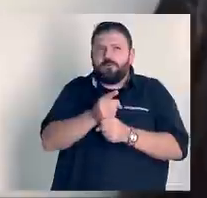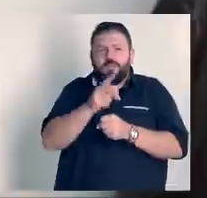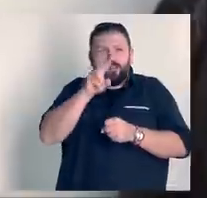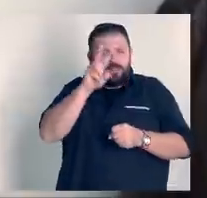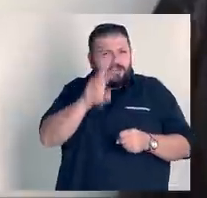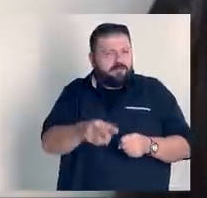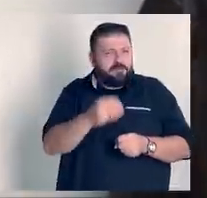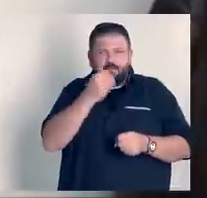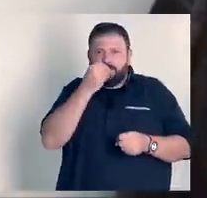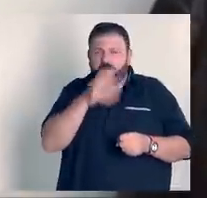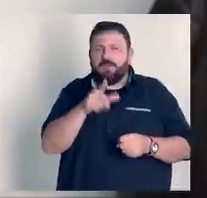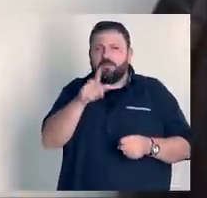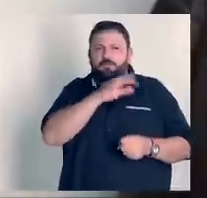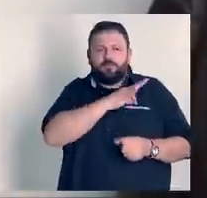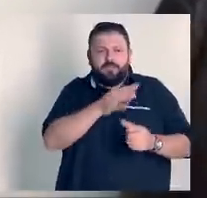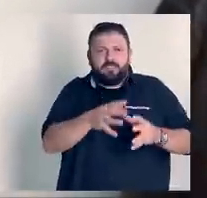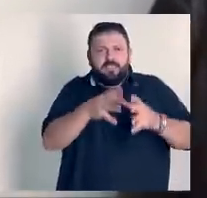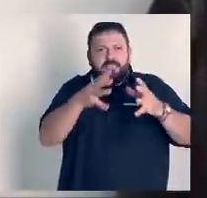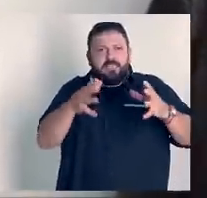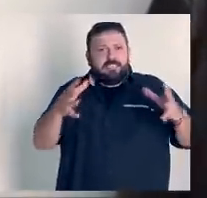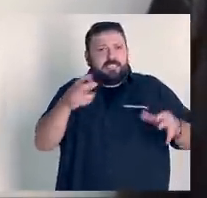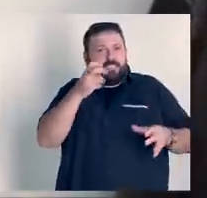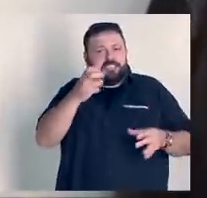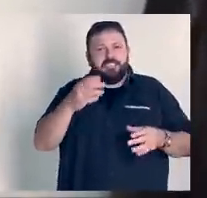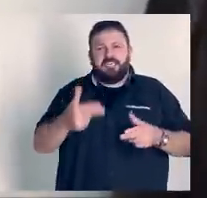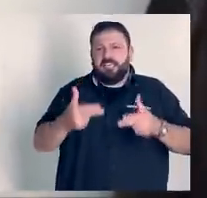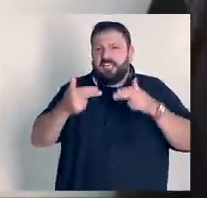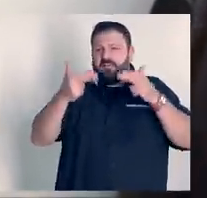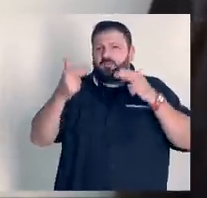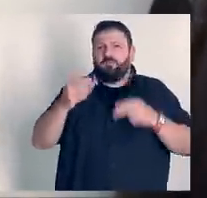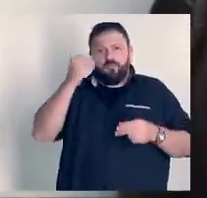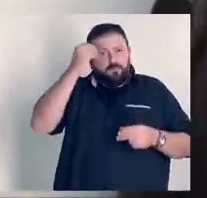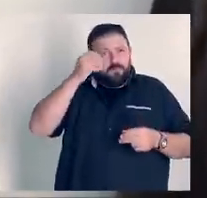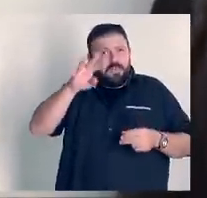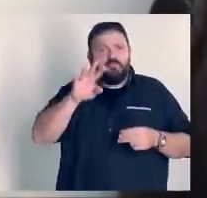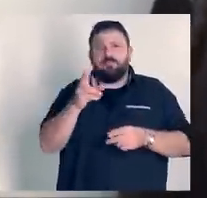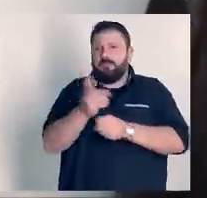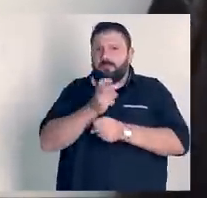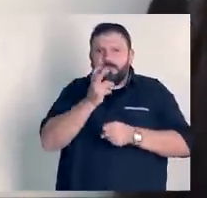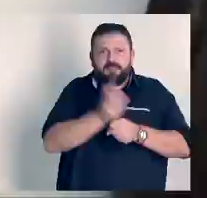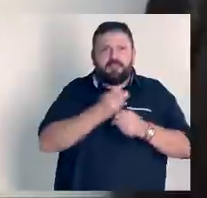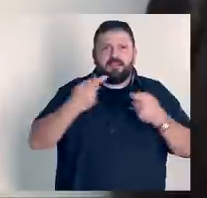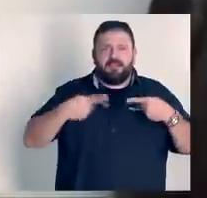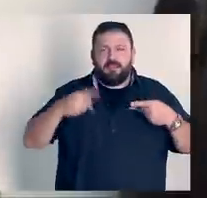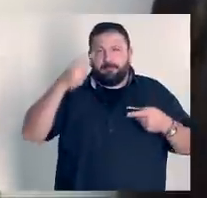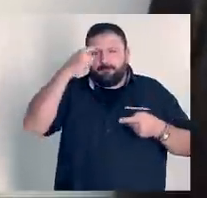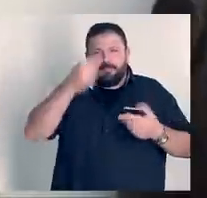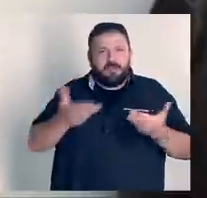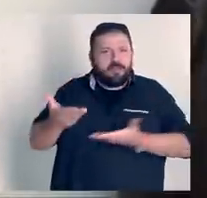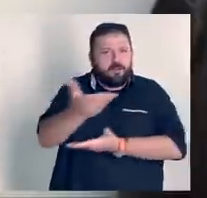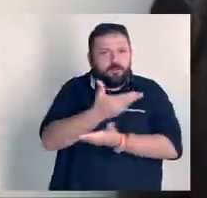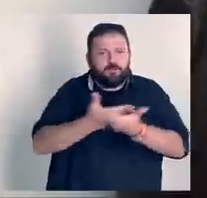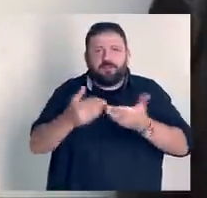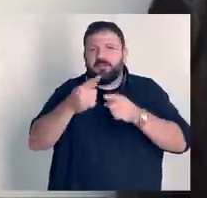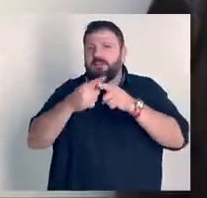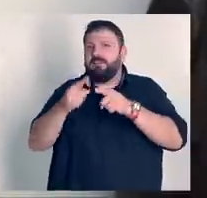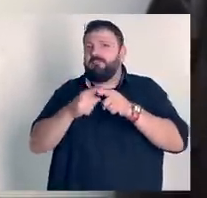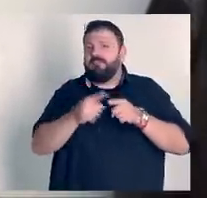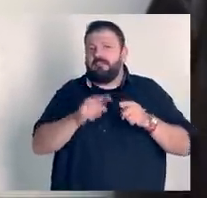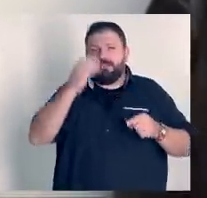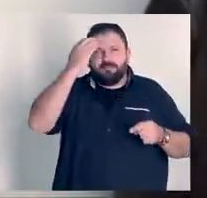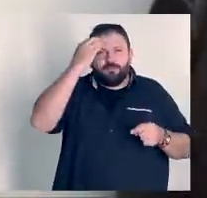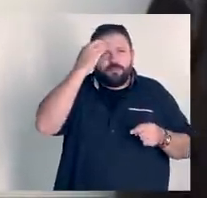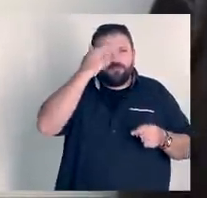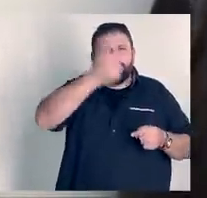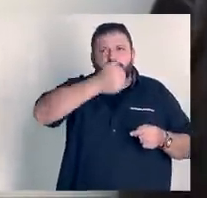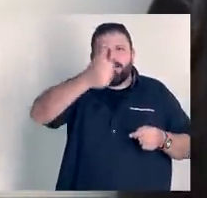crecer tu conocimiento sobre el negocio OmniLife o invitar gente para compartirles los diferentes conocimientos de todos los líderes que